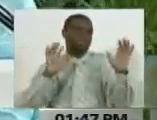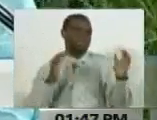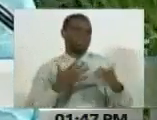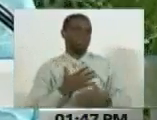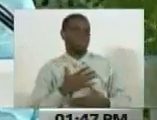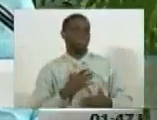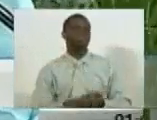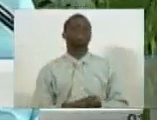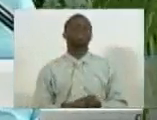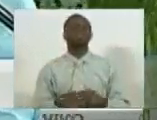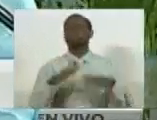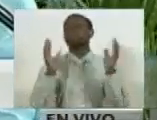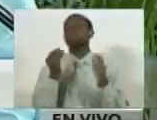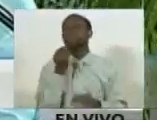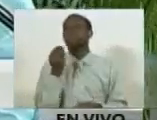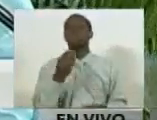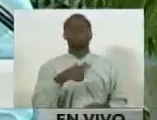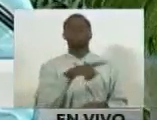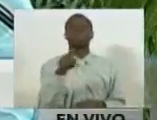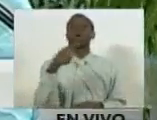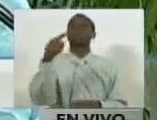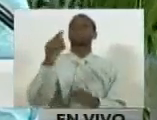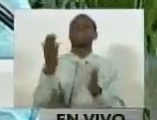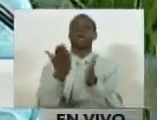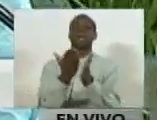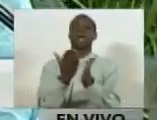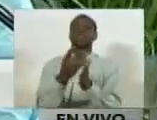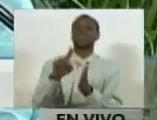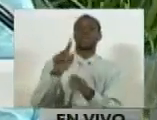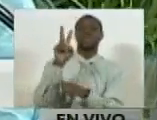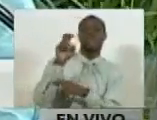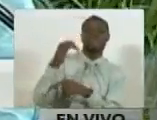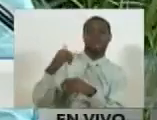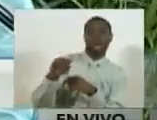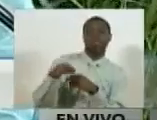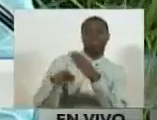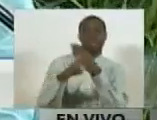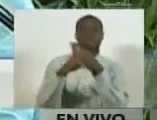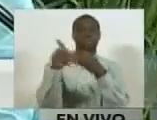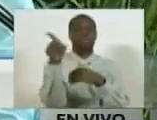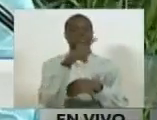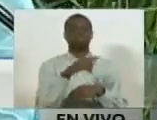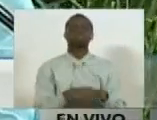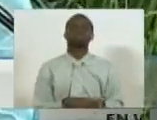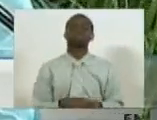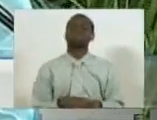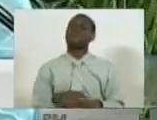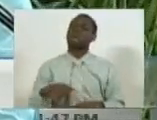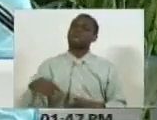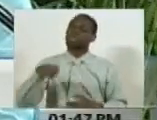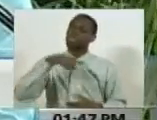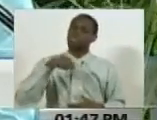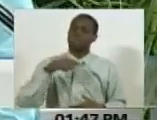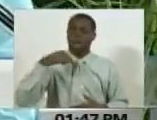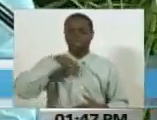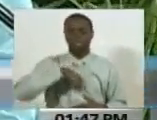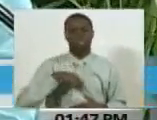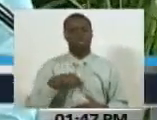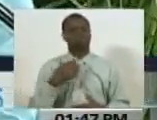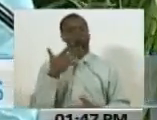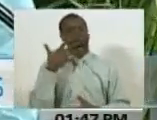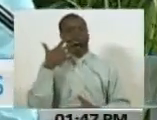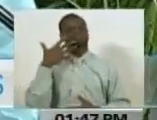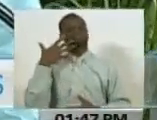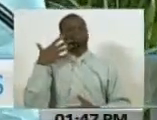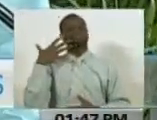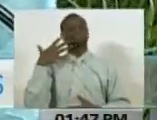Igualmente, bueno, tantos muchachos que están a esta hora en clase los viernes, ¿verdad? Debemos sentirnos orgullosos, porque